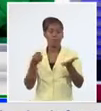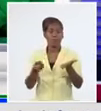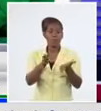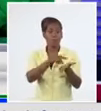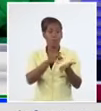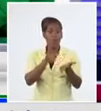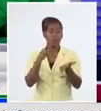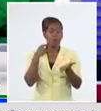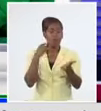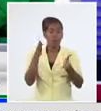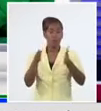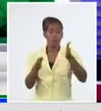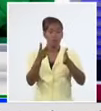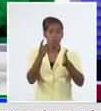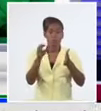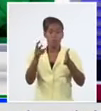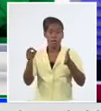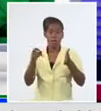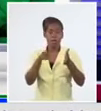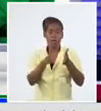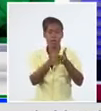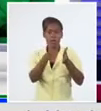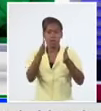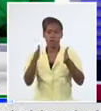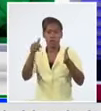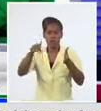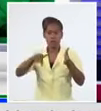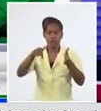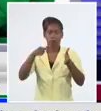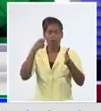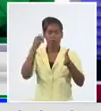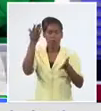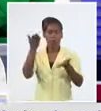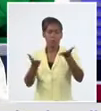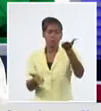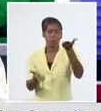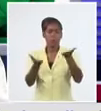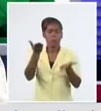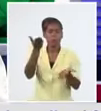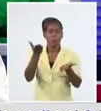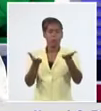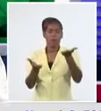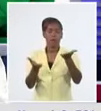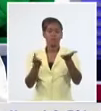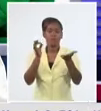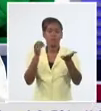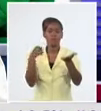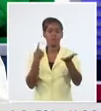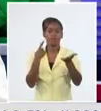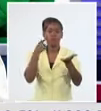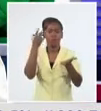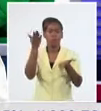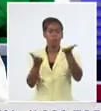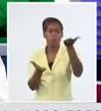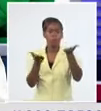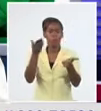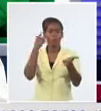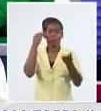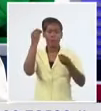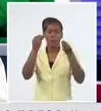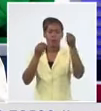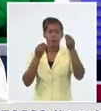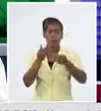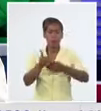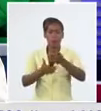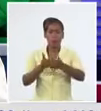pandemia. Y siempre la comparación es útil porque nos marca el camino de las charlas. El 20 de agosto del 2020,